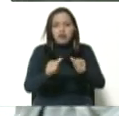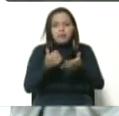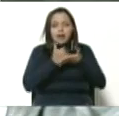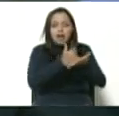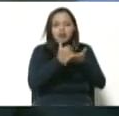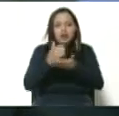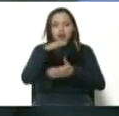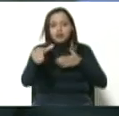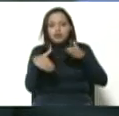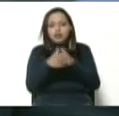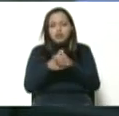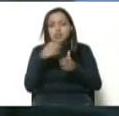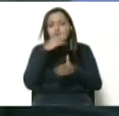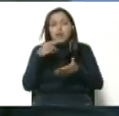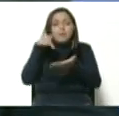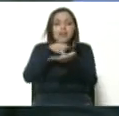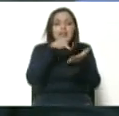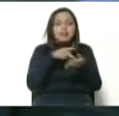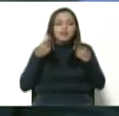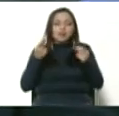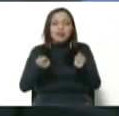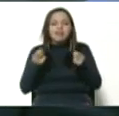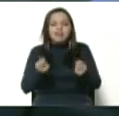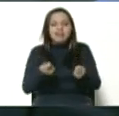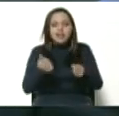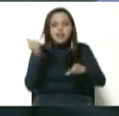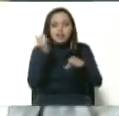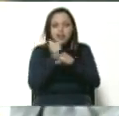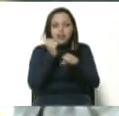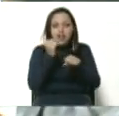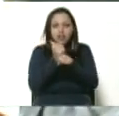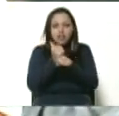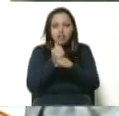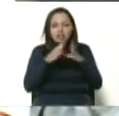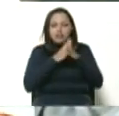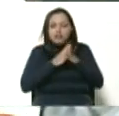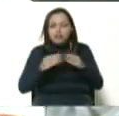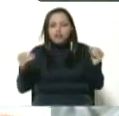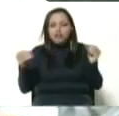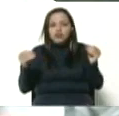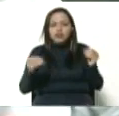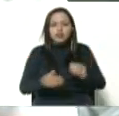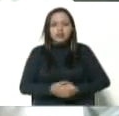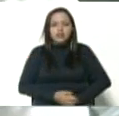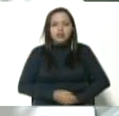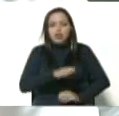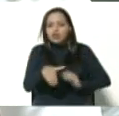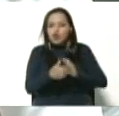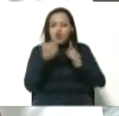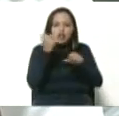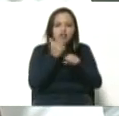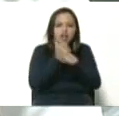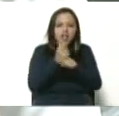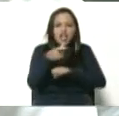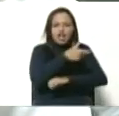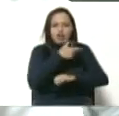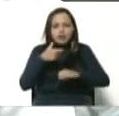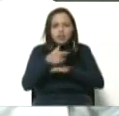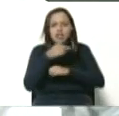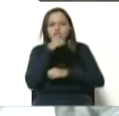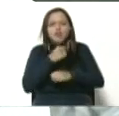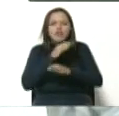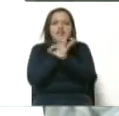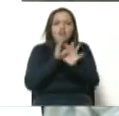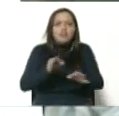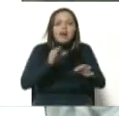todos sin la participación activa de los trabajadores y trabajadoras, empleadores y gobiernos que no sea mediante